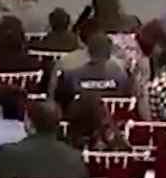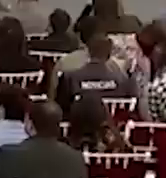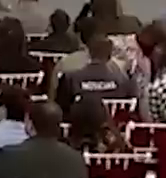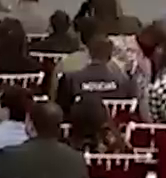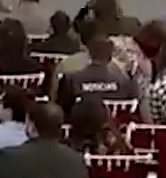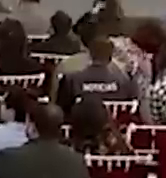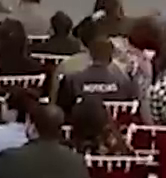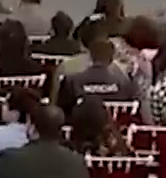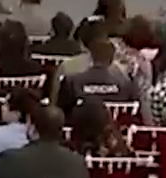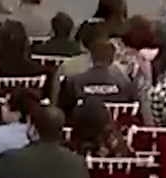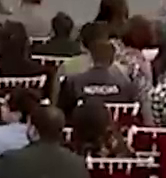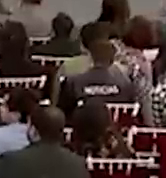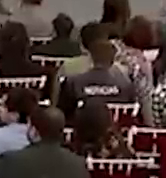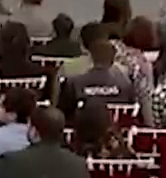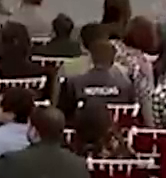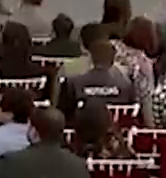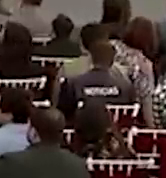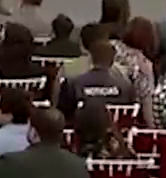hay corrupción.